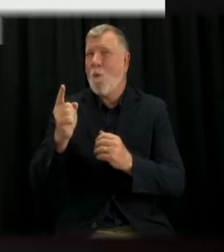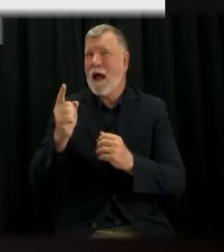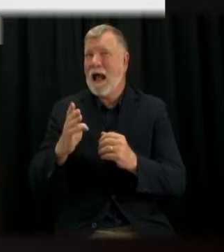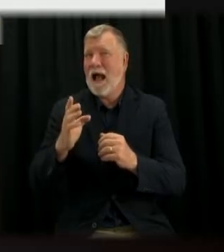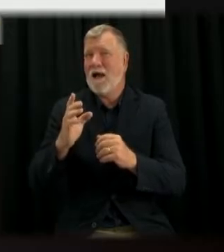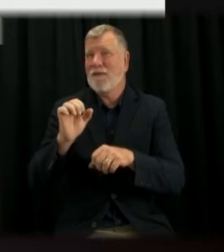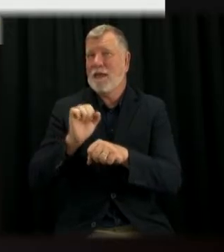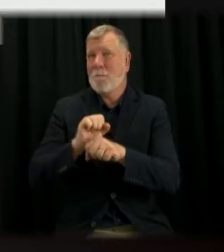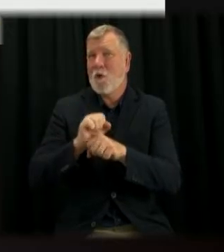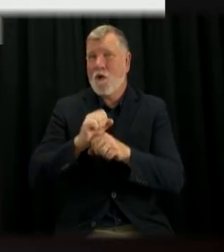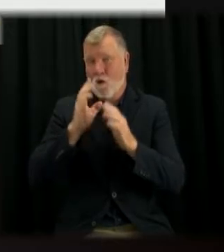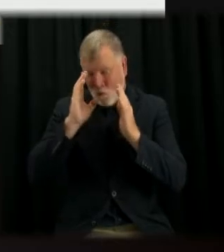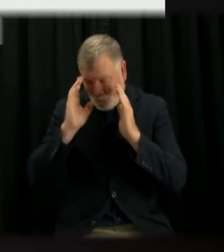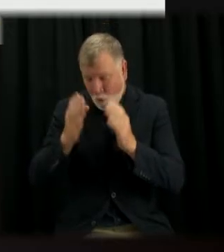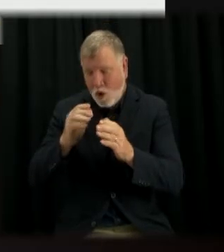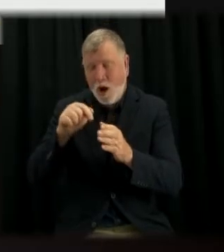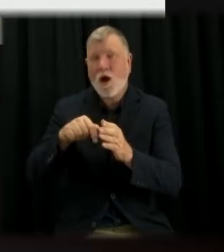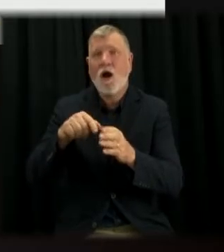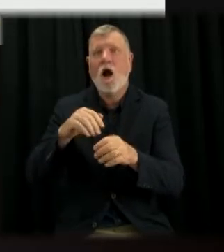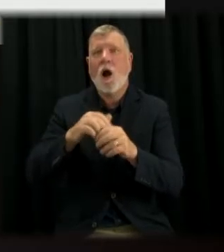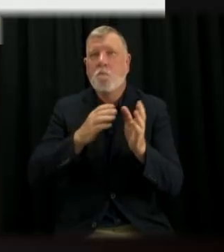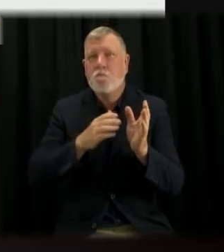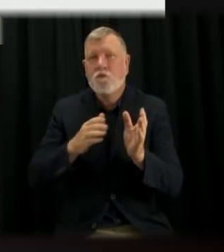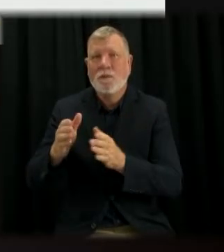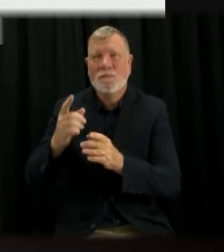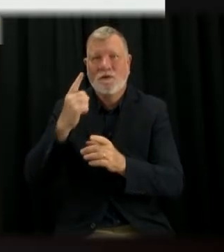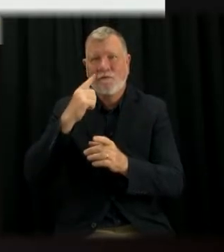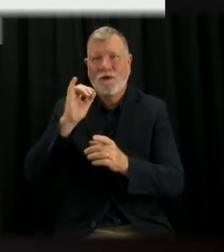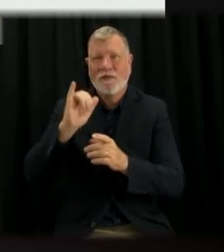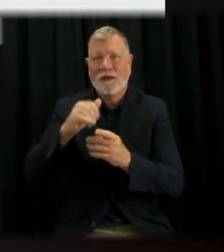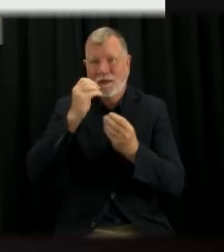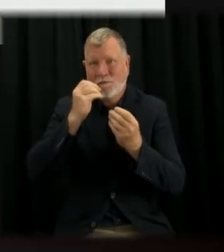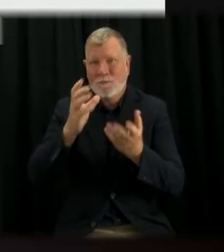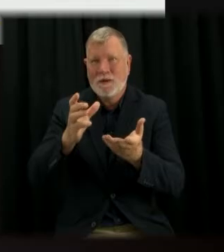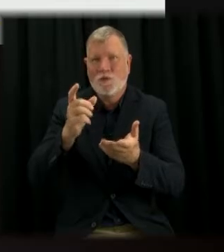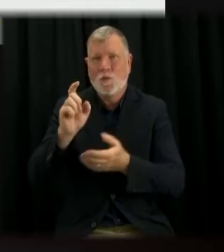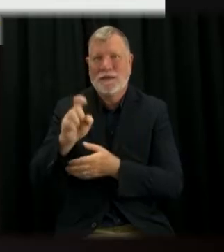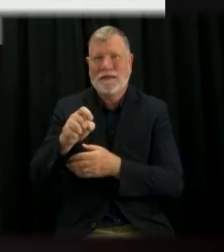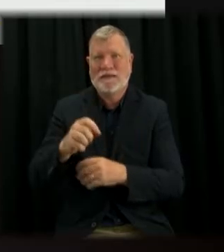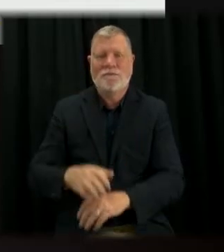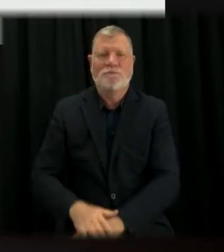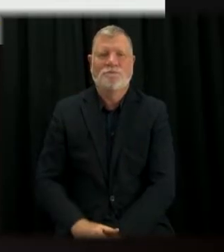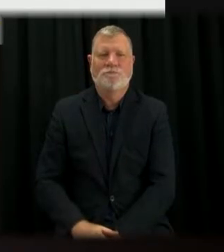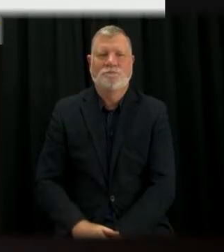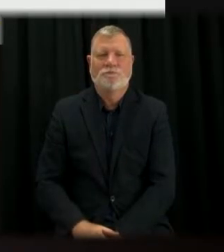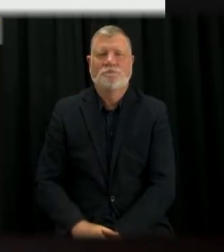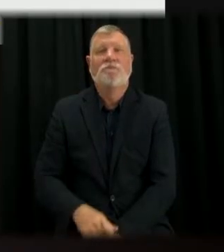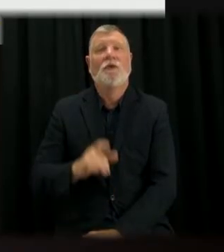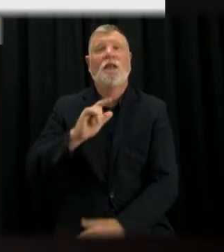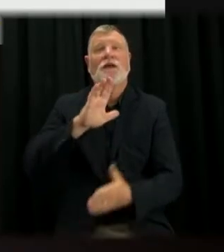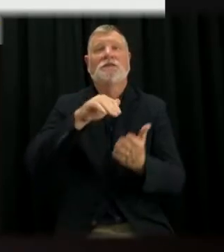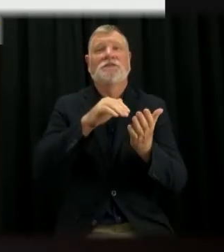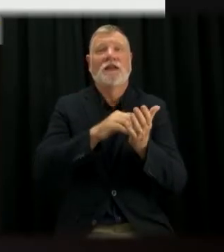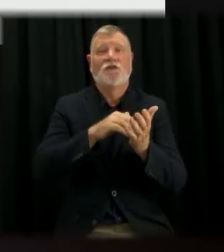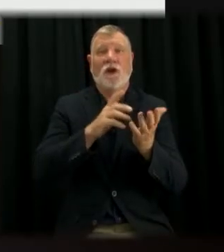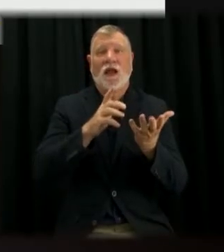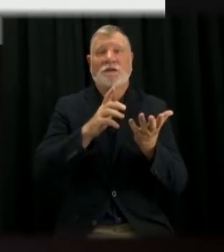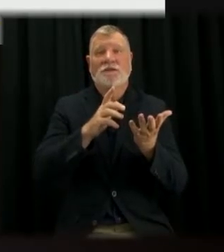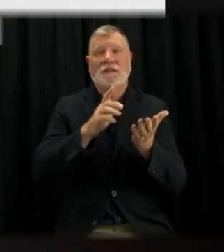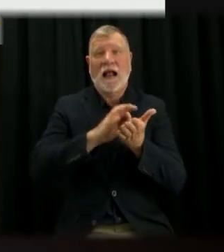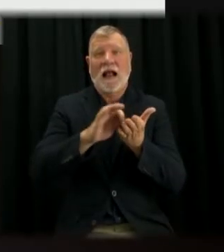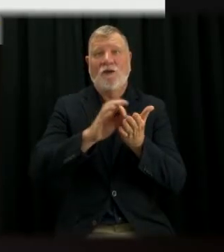la mitad de los empleados se enfocan en la preparación de esta información que se requiere. El